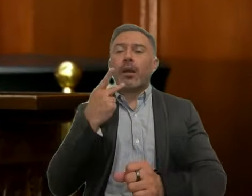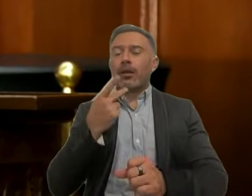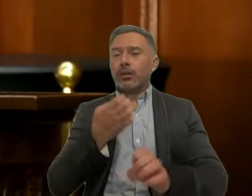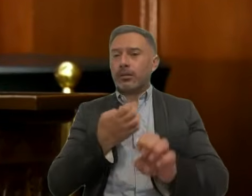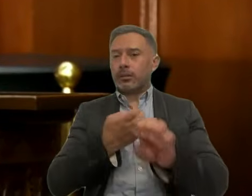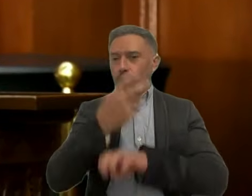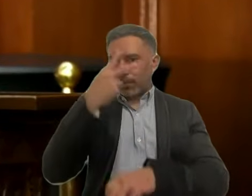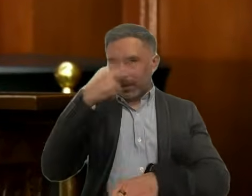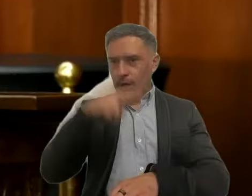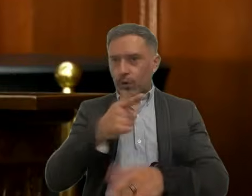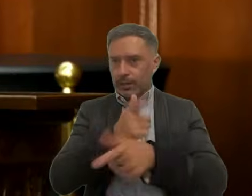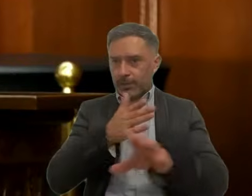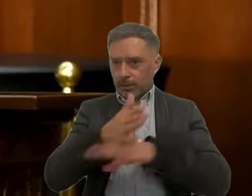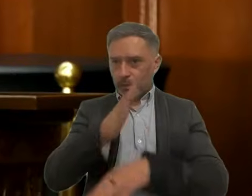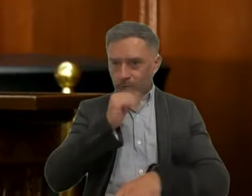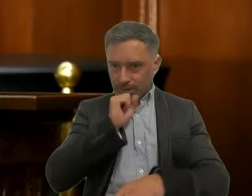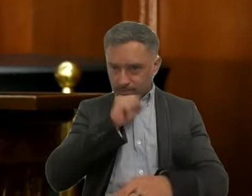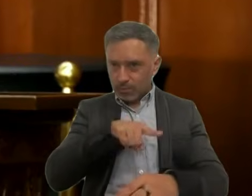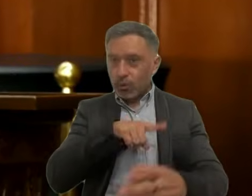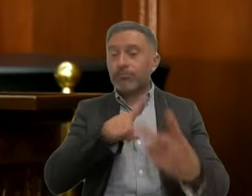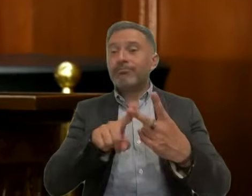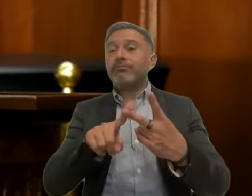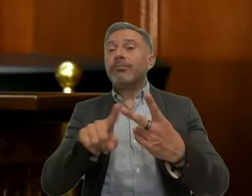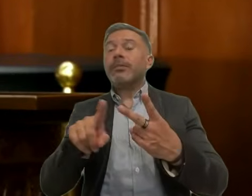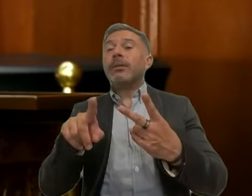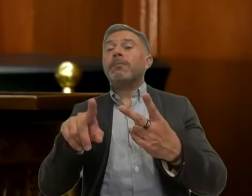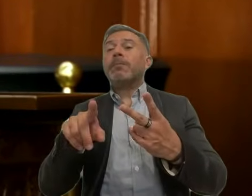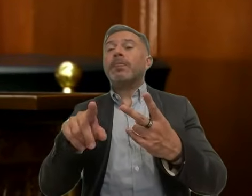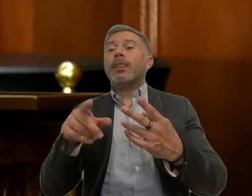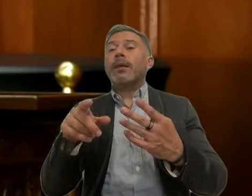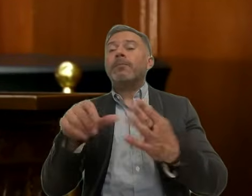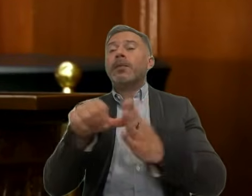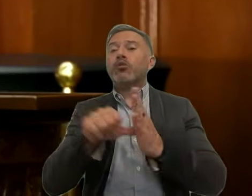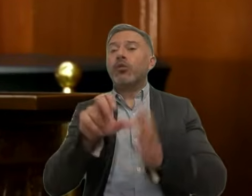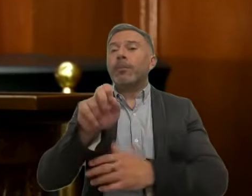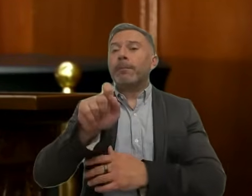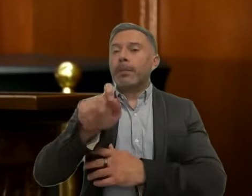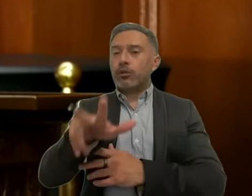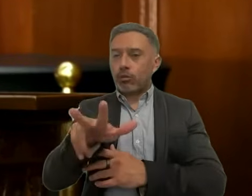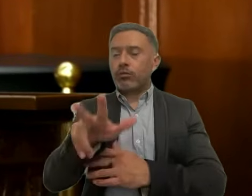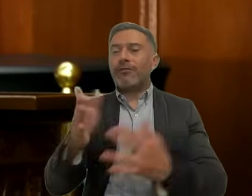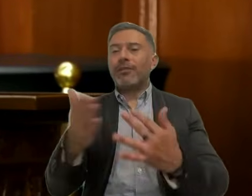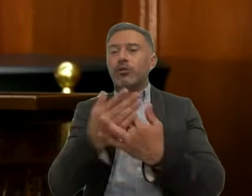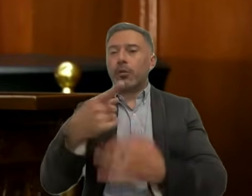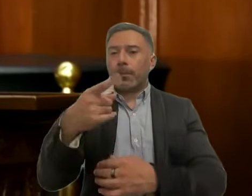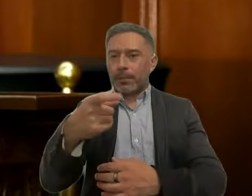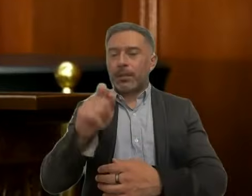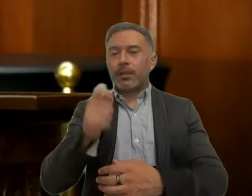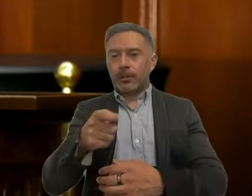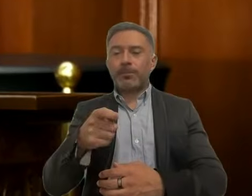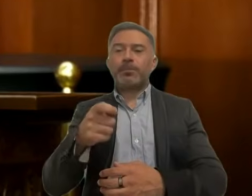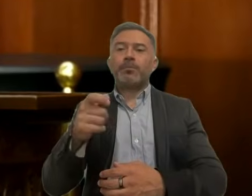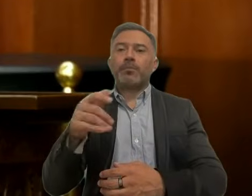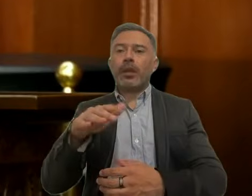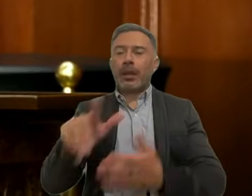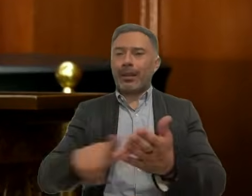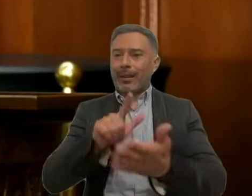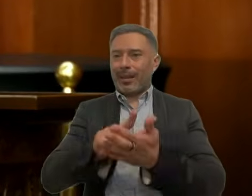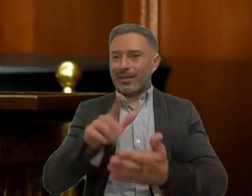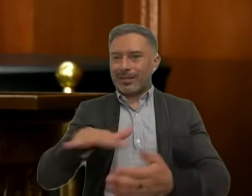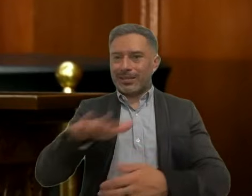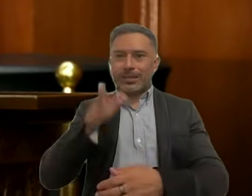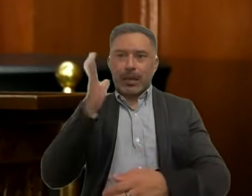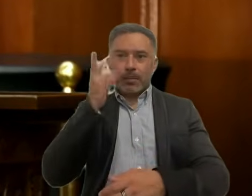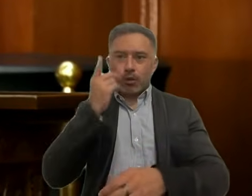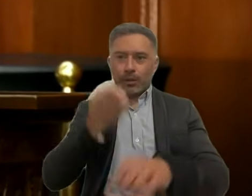Soberano de México y 28, fracción primera de la Ley Orgánica del Poder Legislativo del Estado Libre y Soberano de México, y de acuerdo